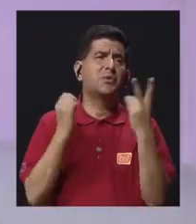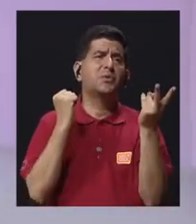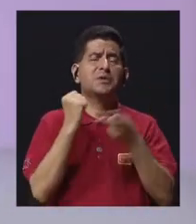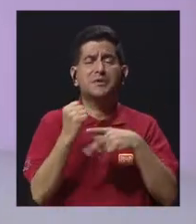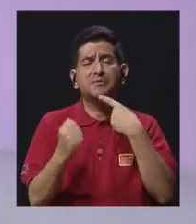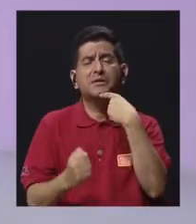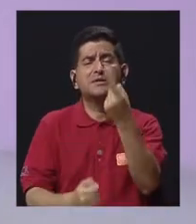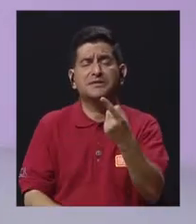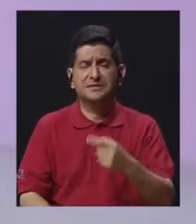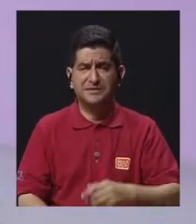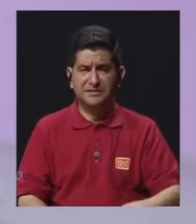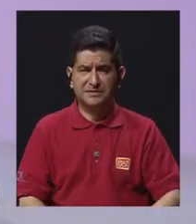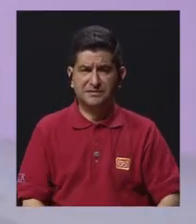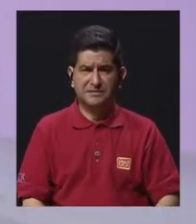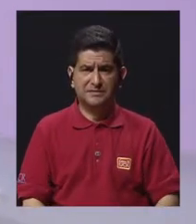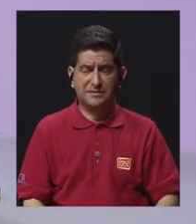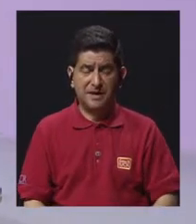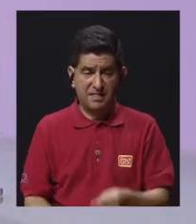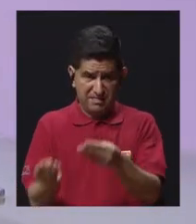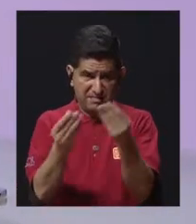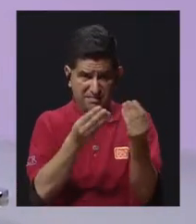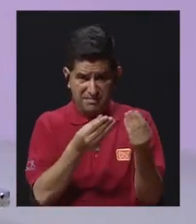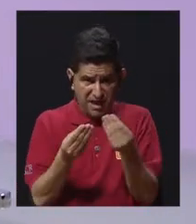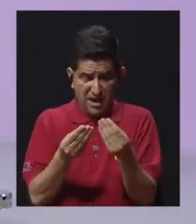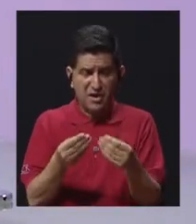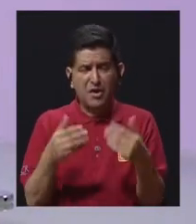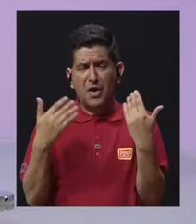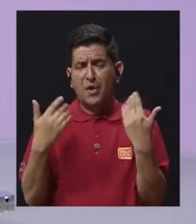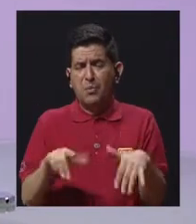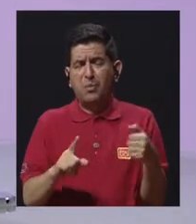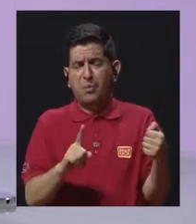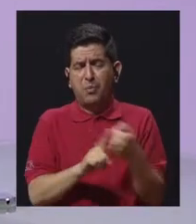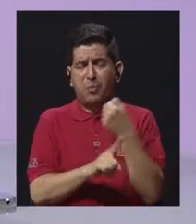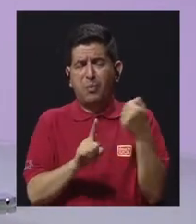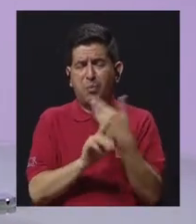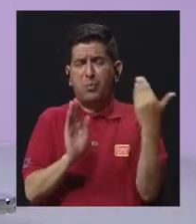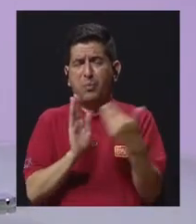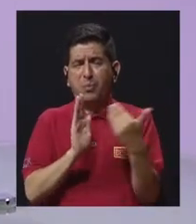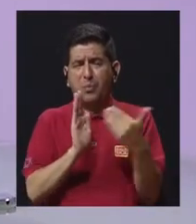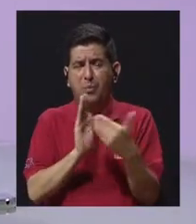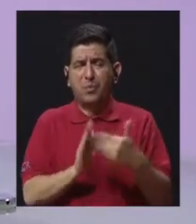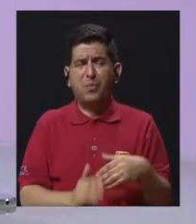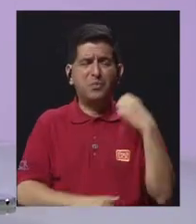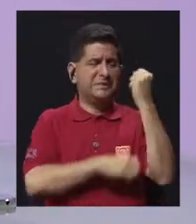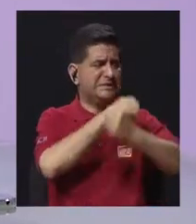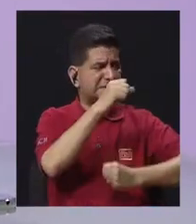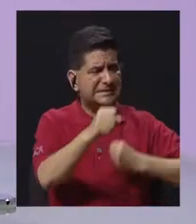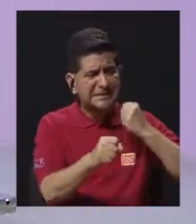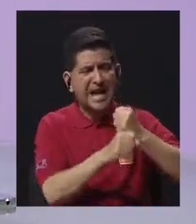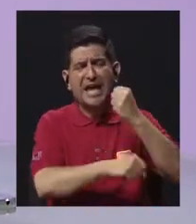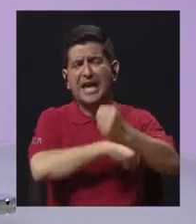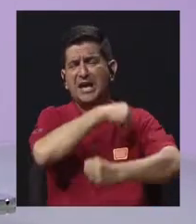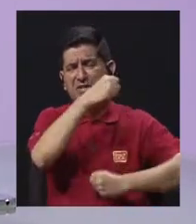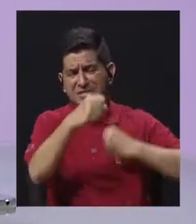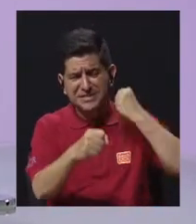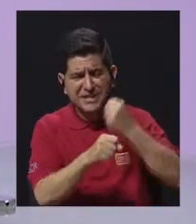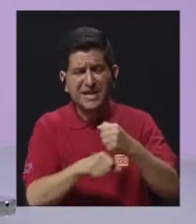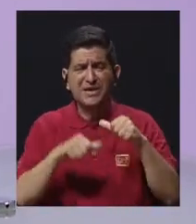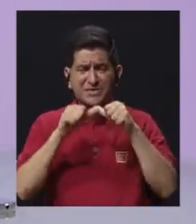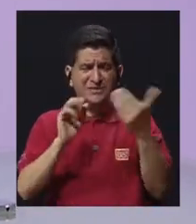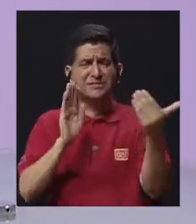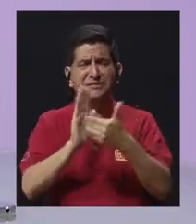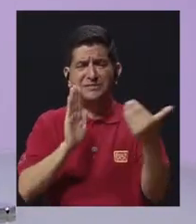que la tierra ha sufrido tanta violencia desde siglos y siglos y sigue sufriendo